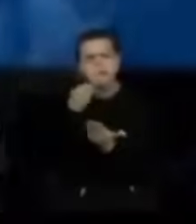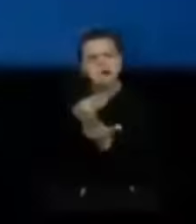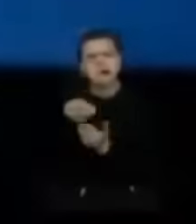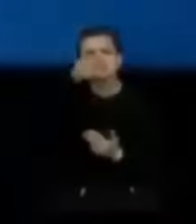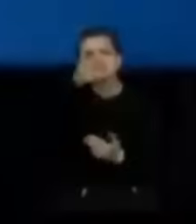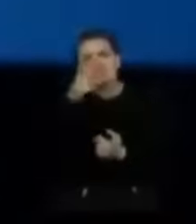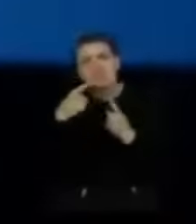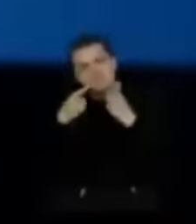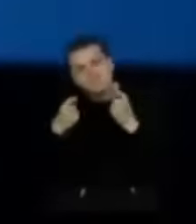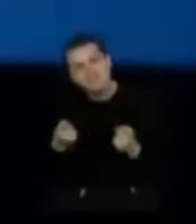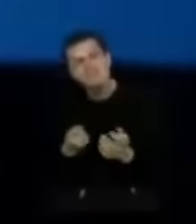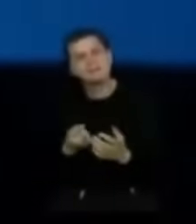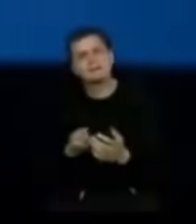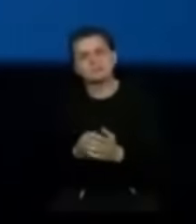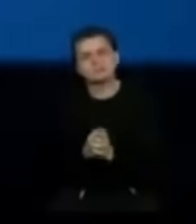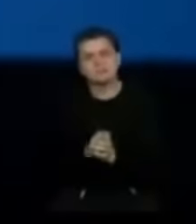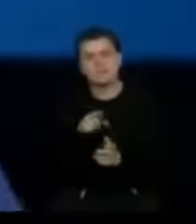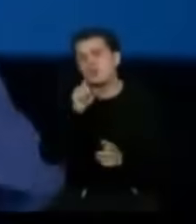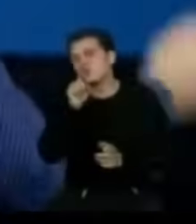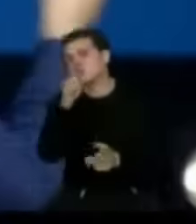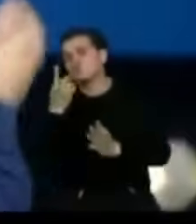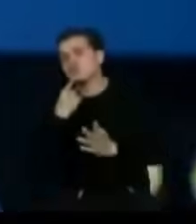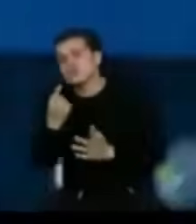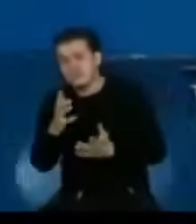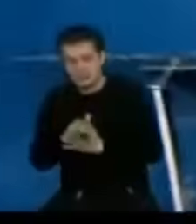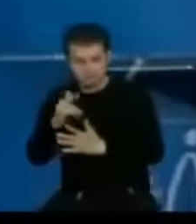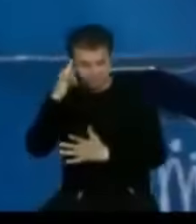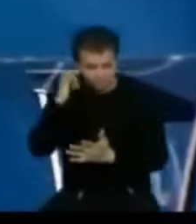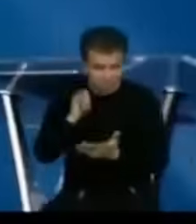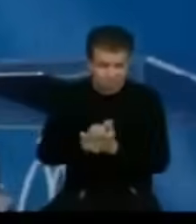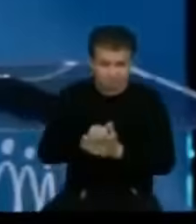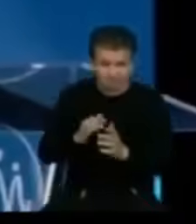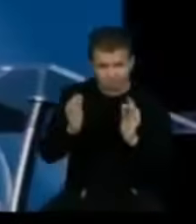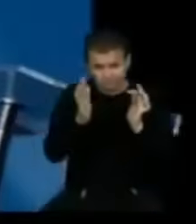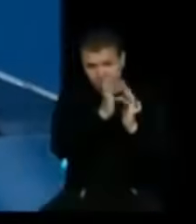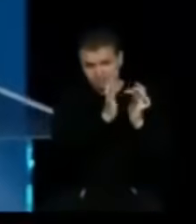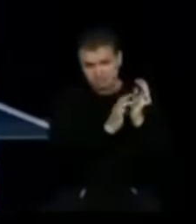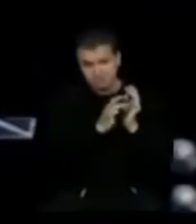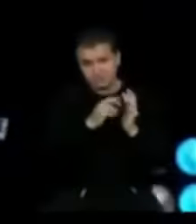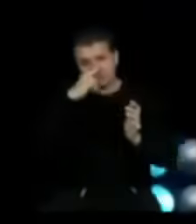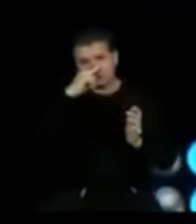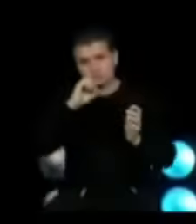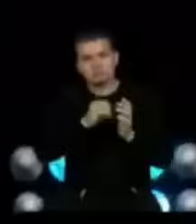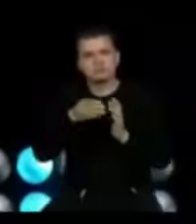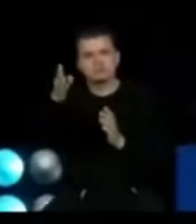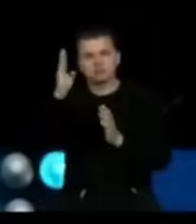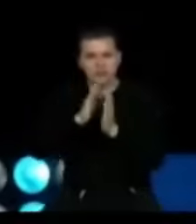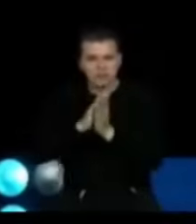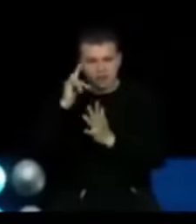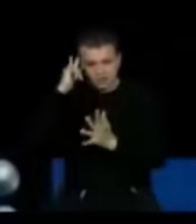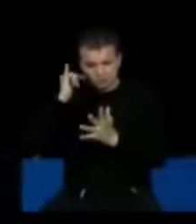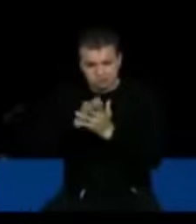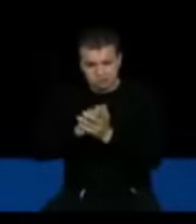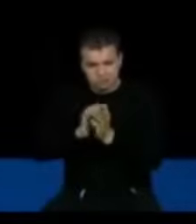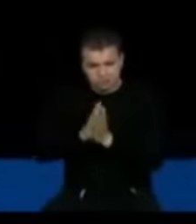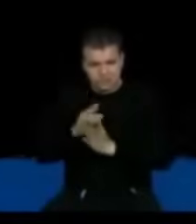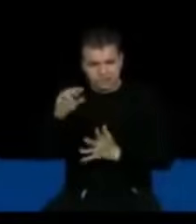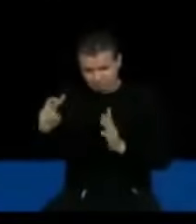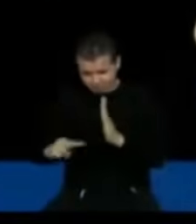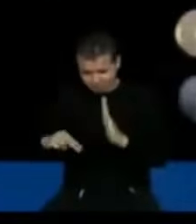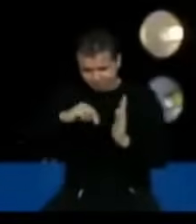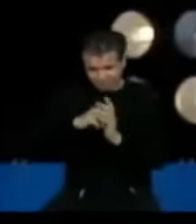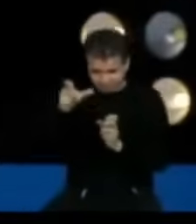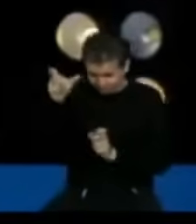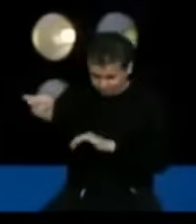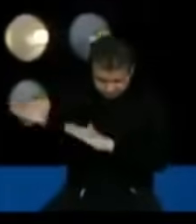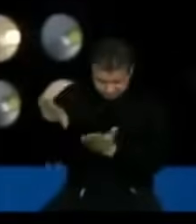pecado. Si en esta mañana tú dices, yo creo que Jesús es el Hijo de Dios, yo creo que Él resucitó, murió en la cruz